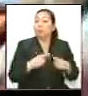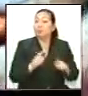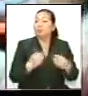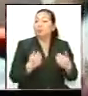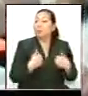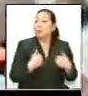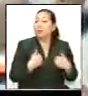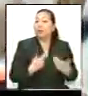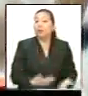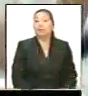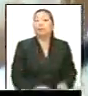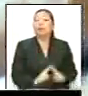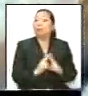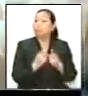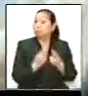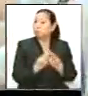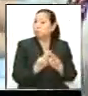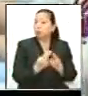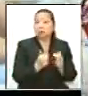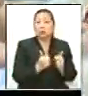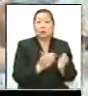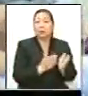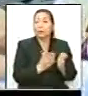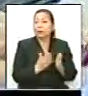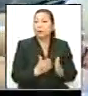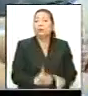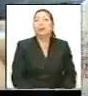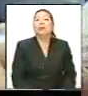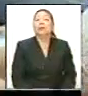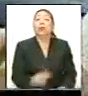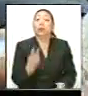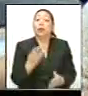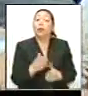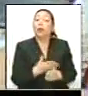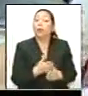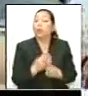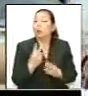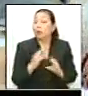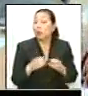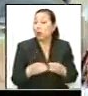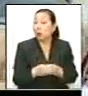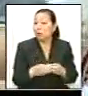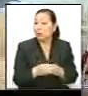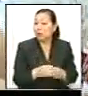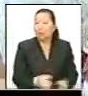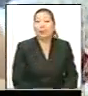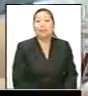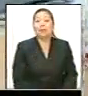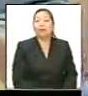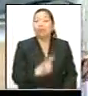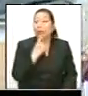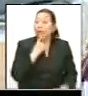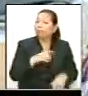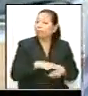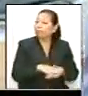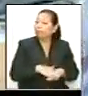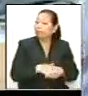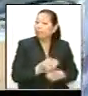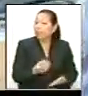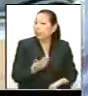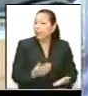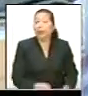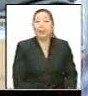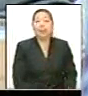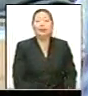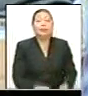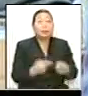tener una reunión extraordinaria entre ambas comisiones. Se trata nada menos que